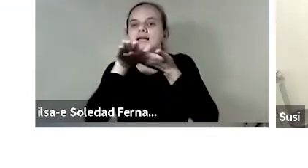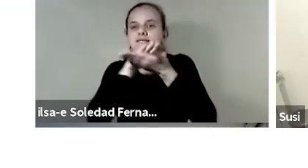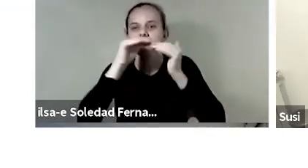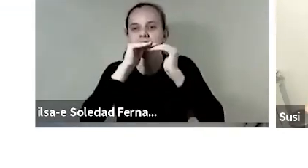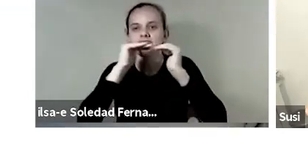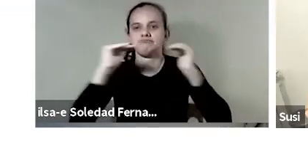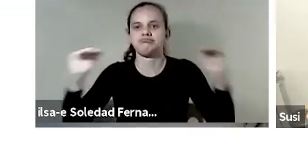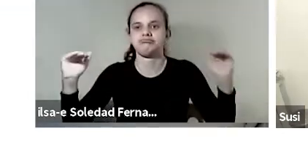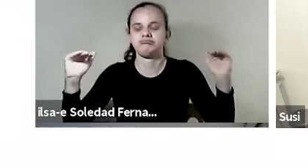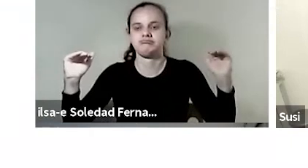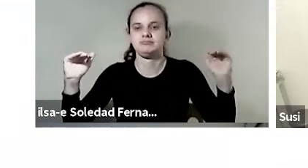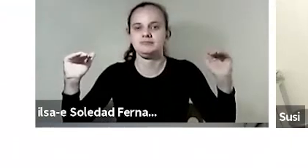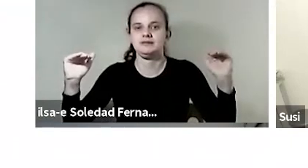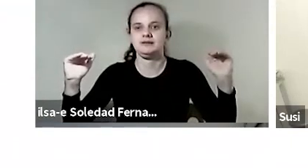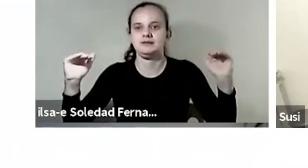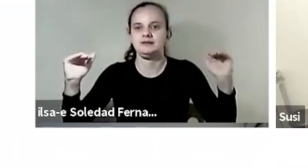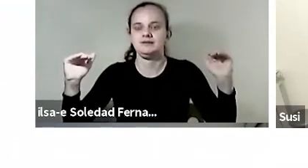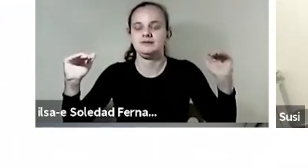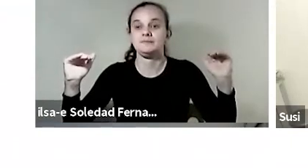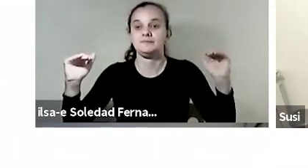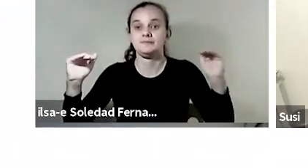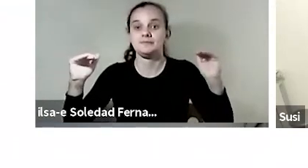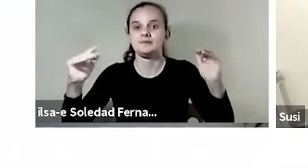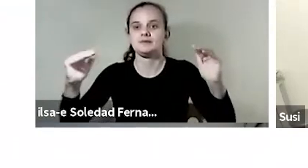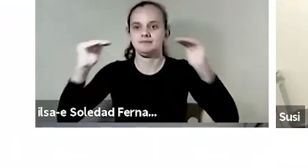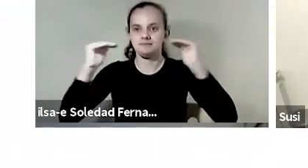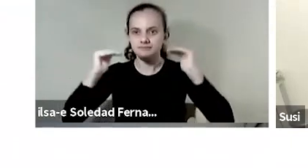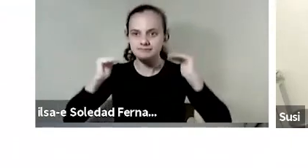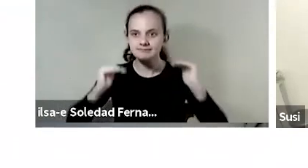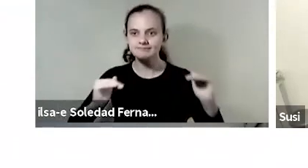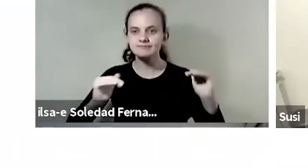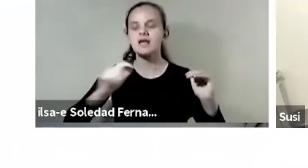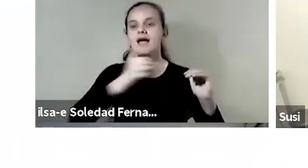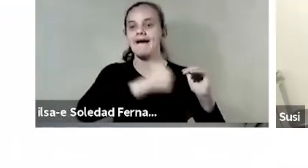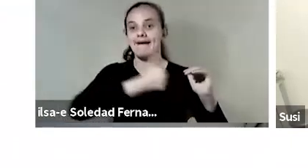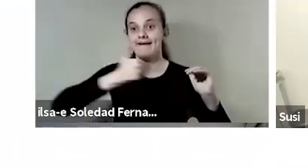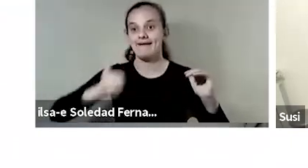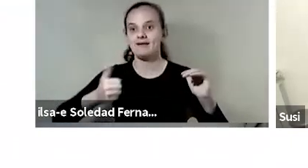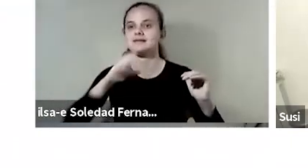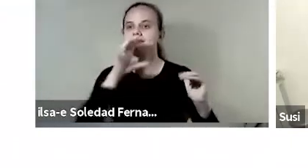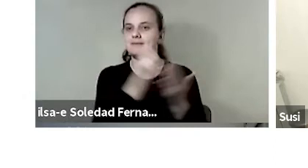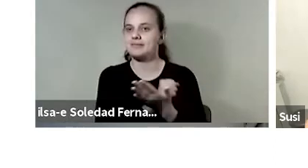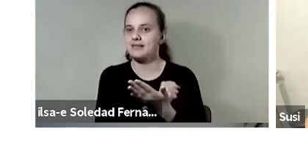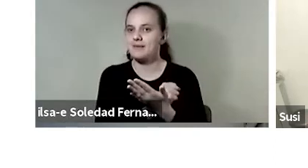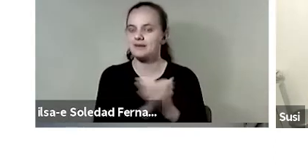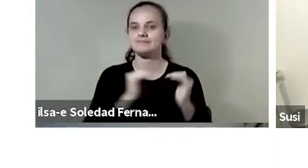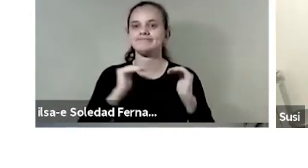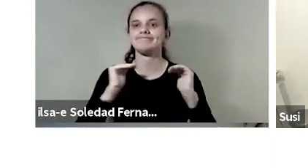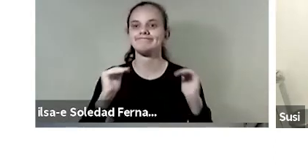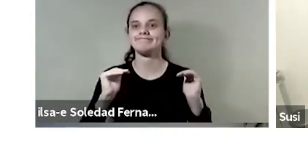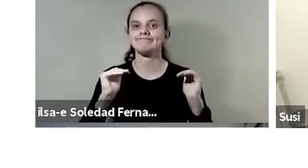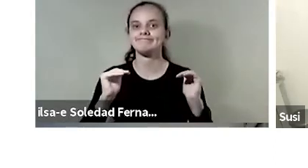que es más fácil de aplicar, pero al mismo tiempo es más fundamental para que algo sea considerado accesible. Después